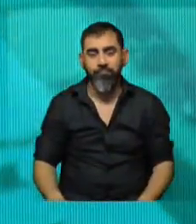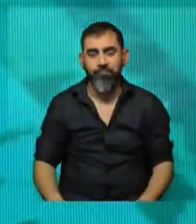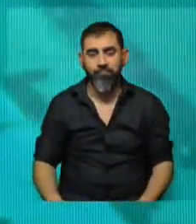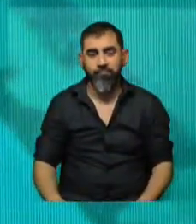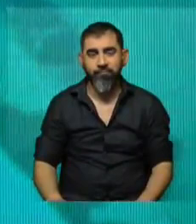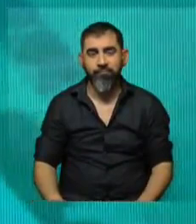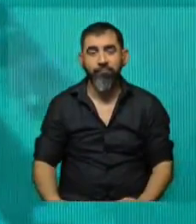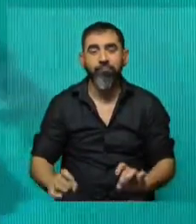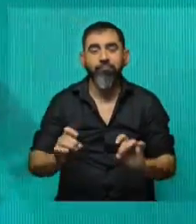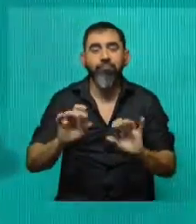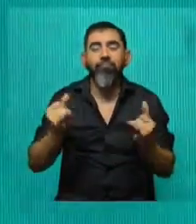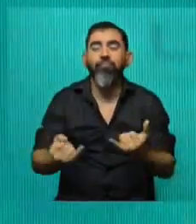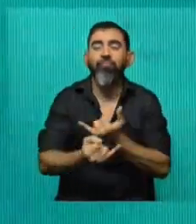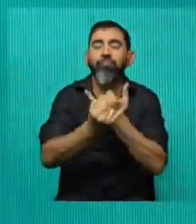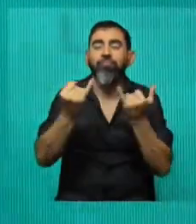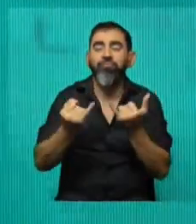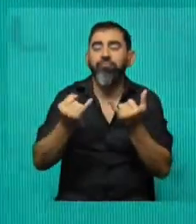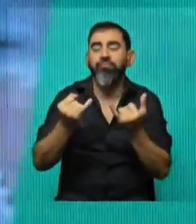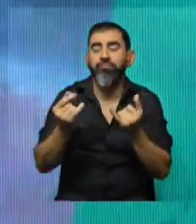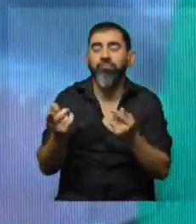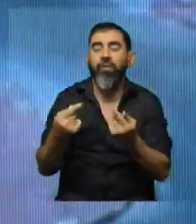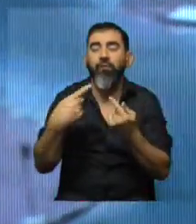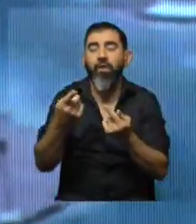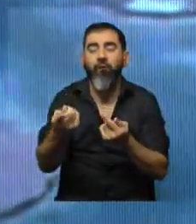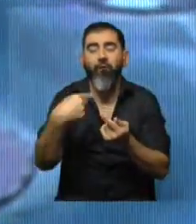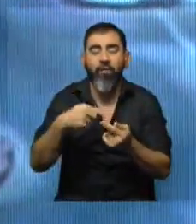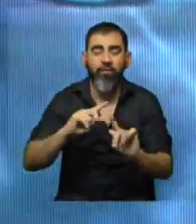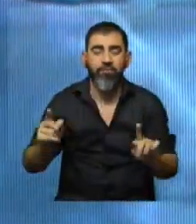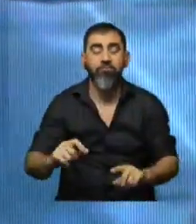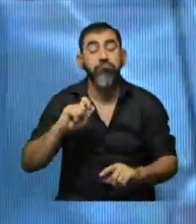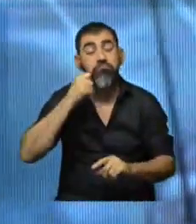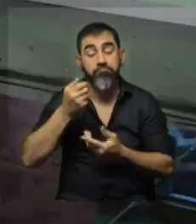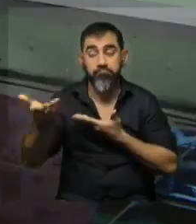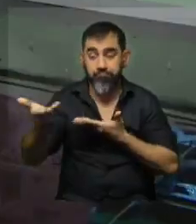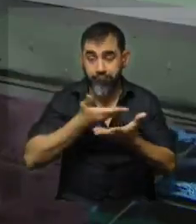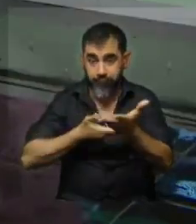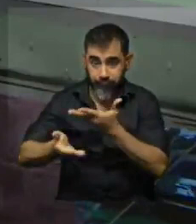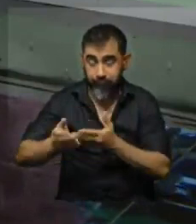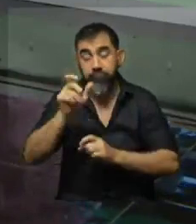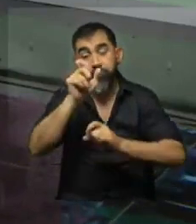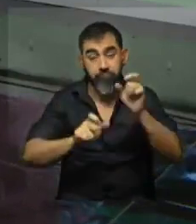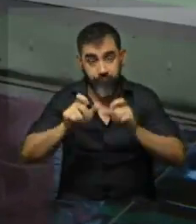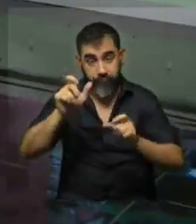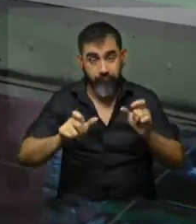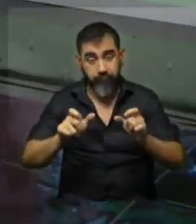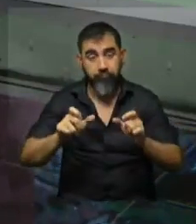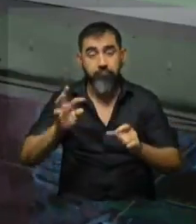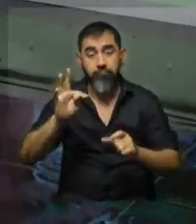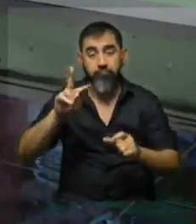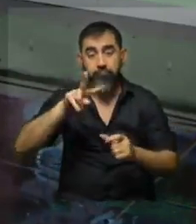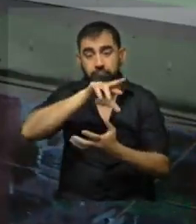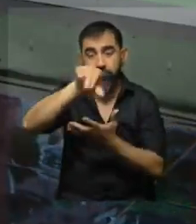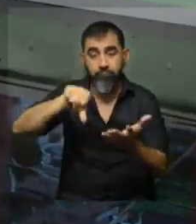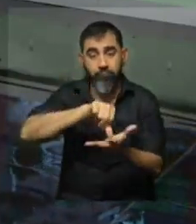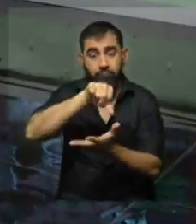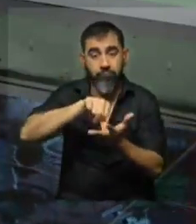en el día, si no me da el tiempo para hacer nada, imagínense. Pero bueno, muy, muy rico el intercambio. La gente BTV Ciudad, voy a decirlo,